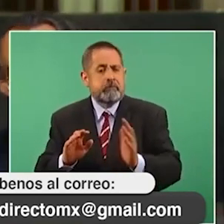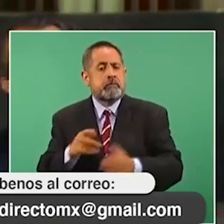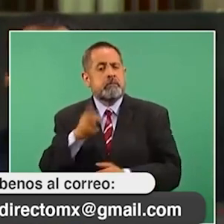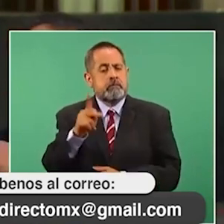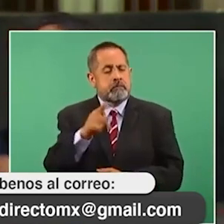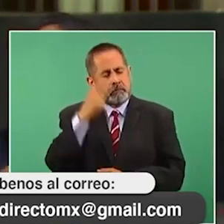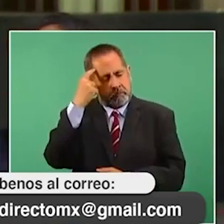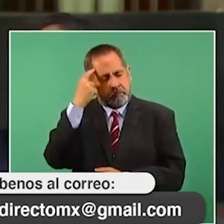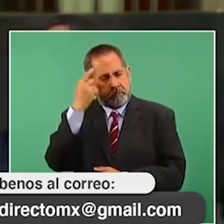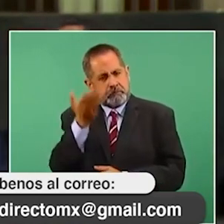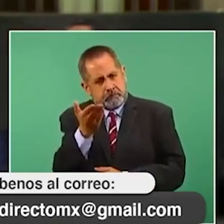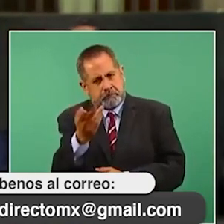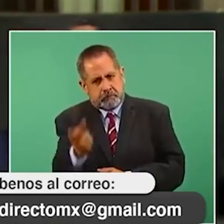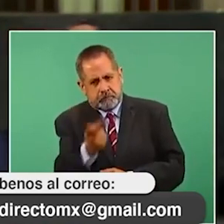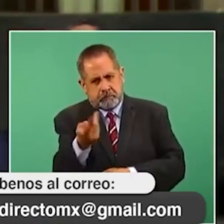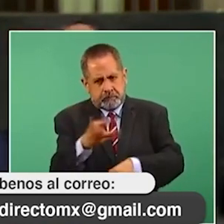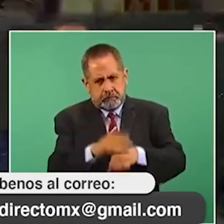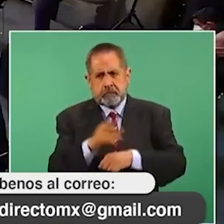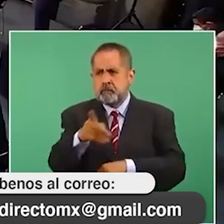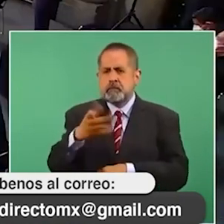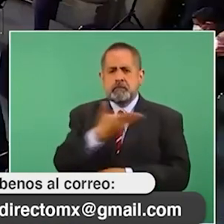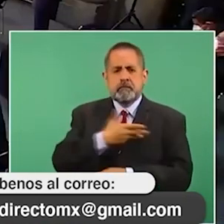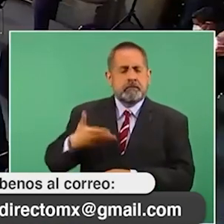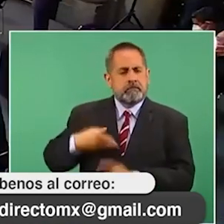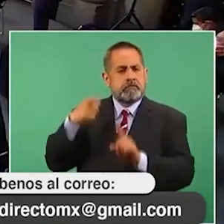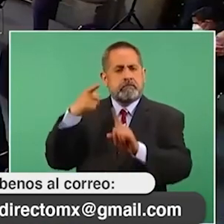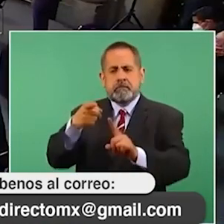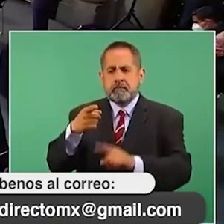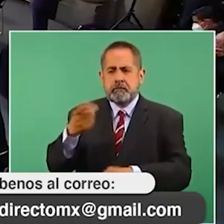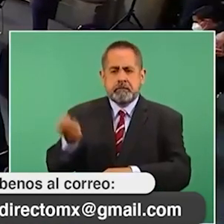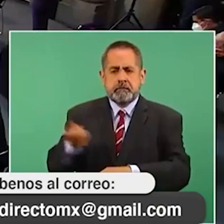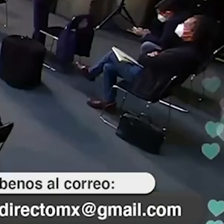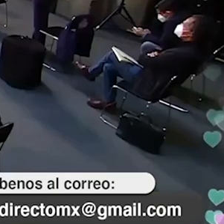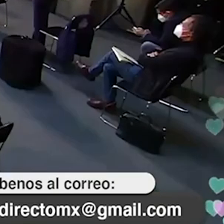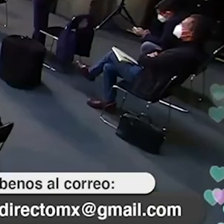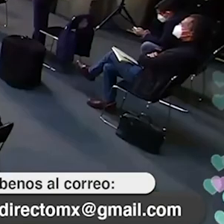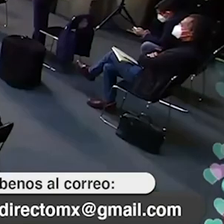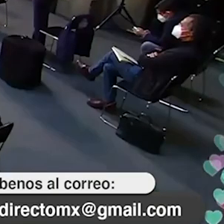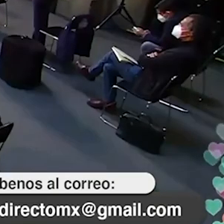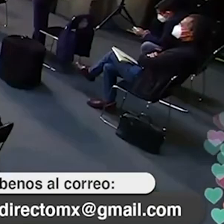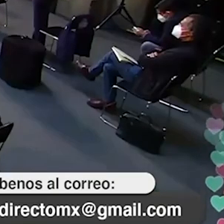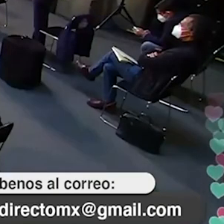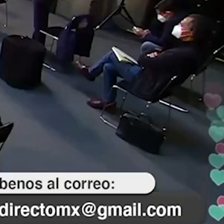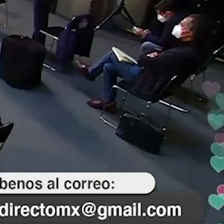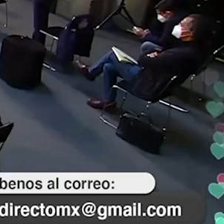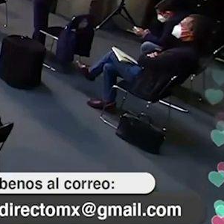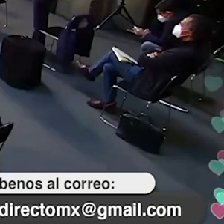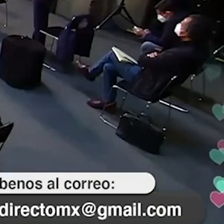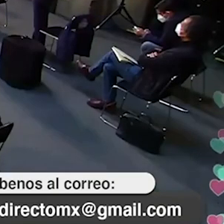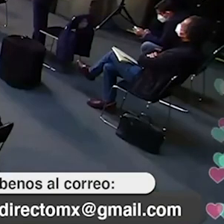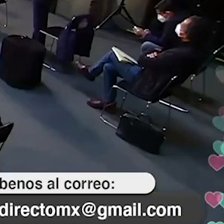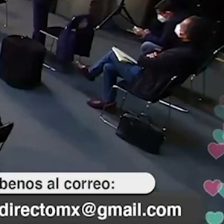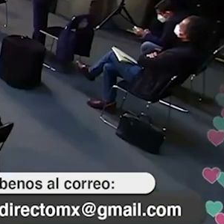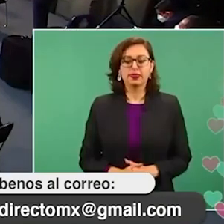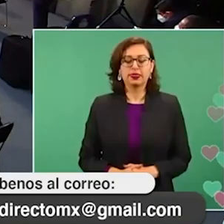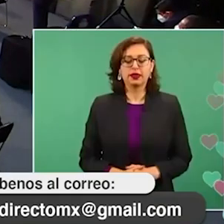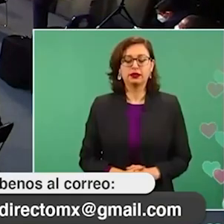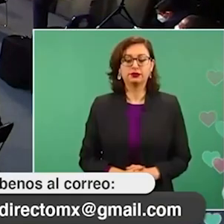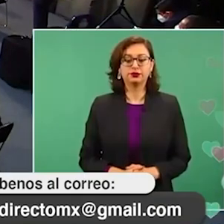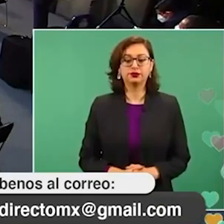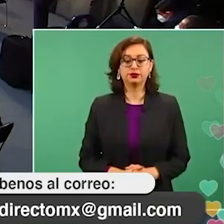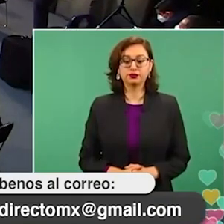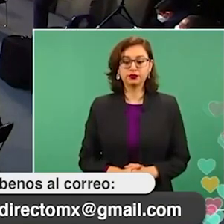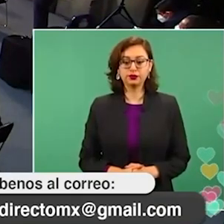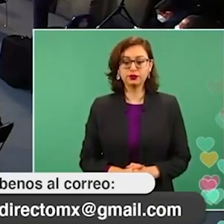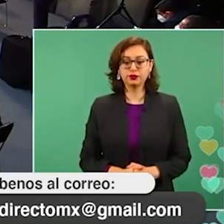domingo desde ayer por la tarde a través de redes sociales esta mañana el presidente lópez obrador calificó de muy creativo que las mujeres hayan convertido